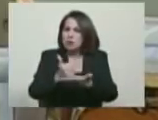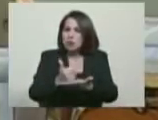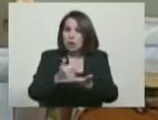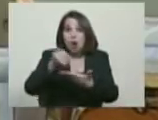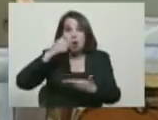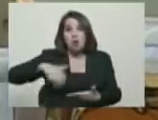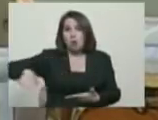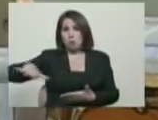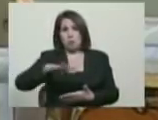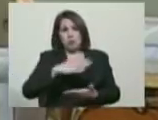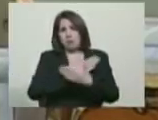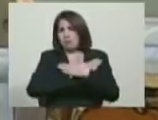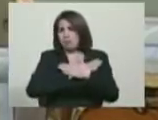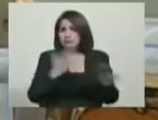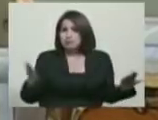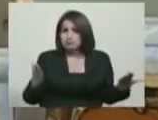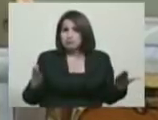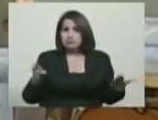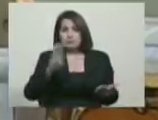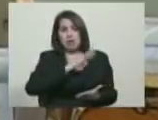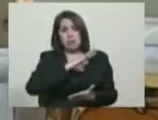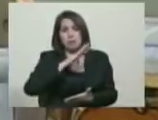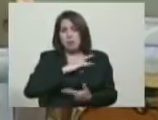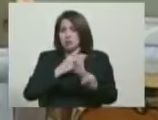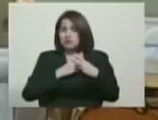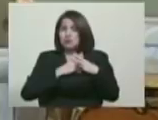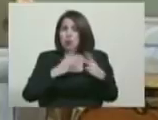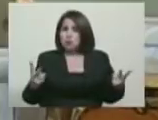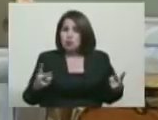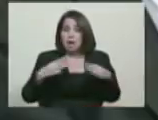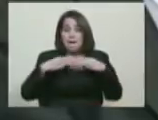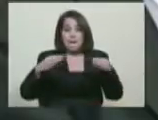sus voluntades y sobre por encima de esa voluntad popular